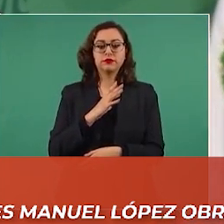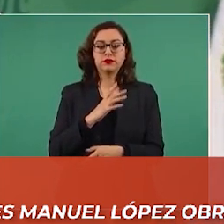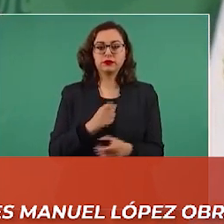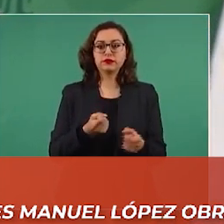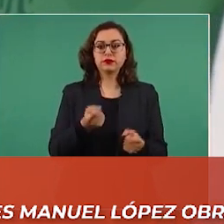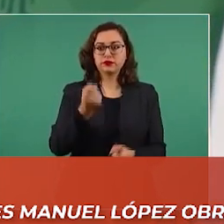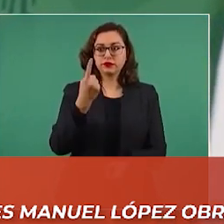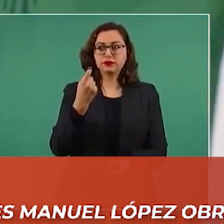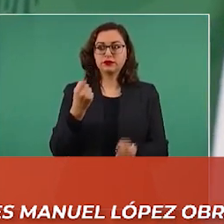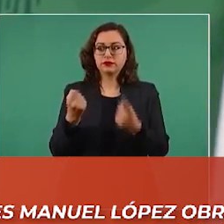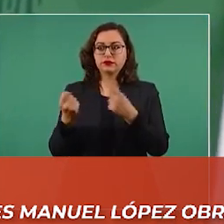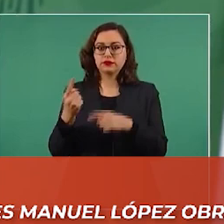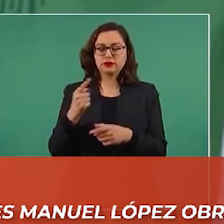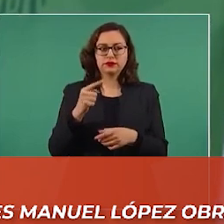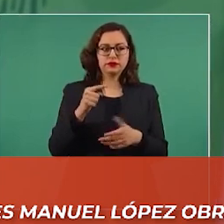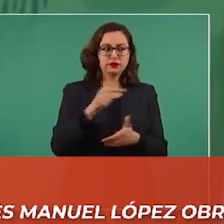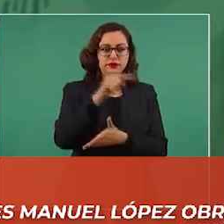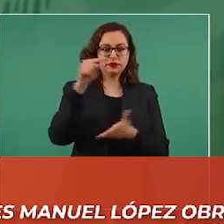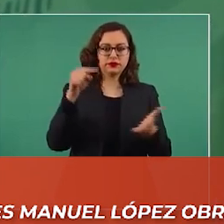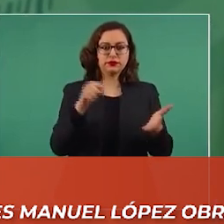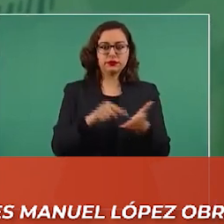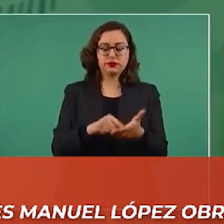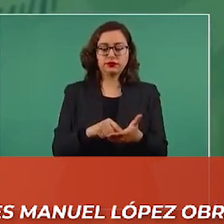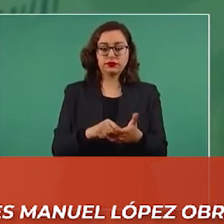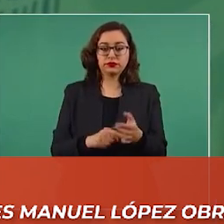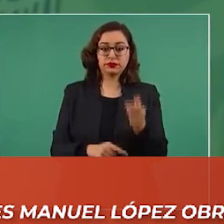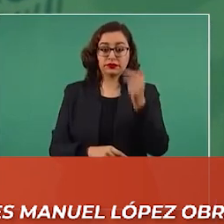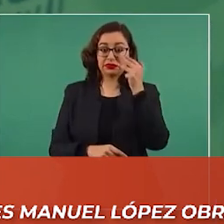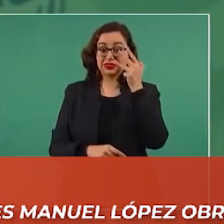ubicación, aparición de tres de ellos.